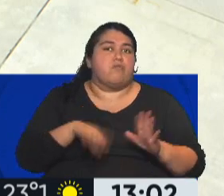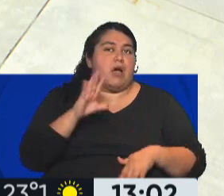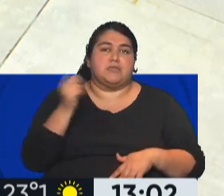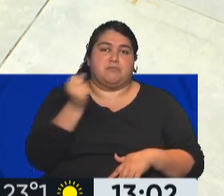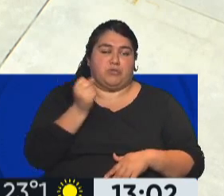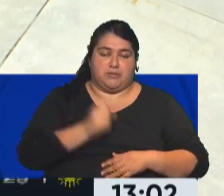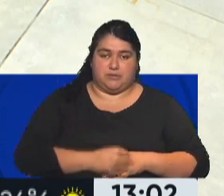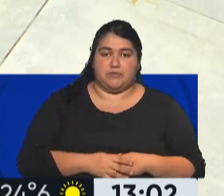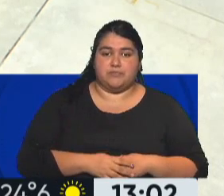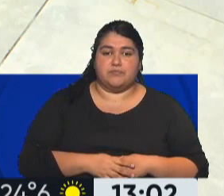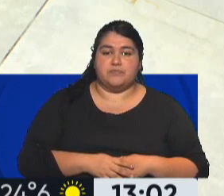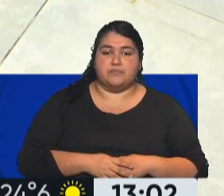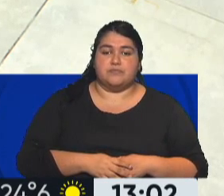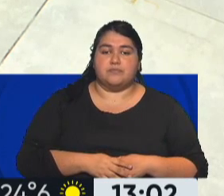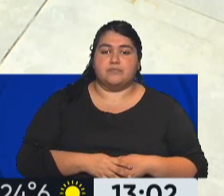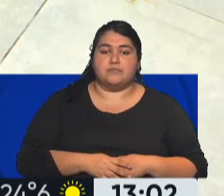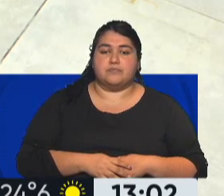por minuto Ah vo